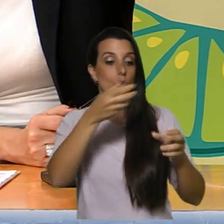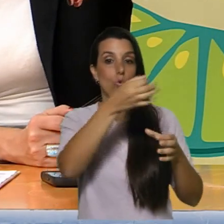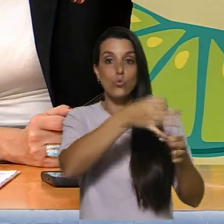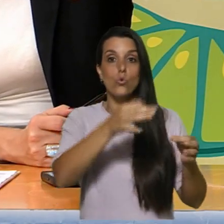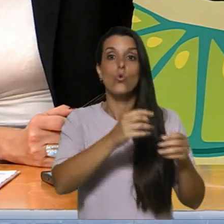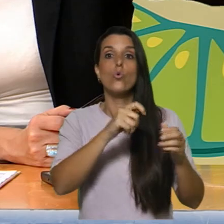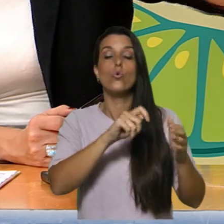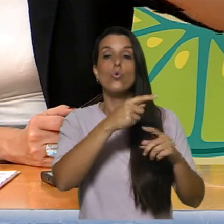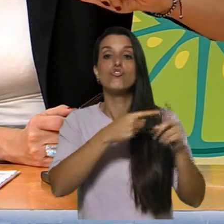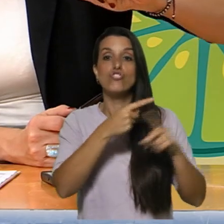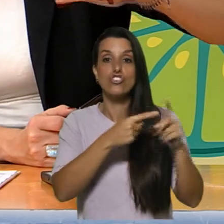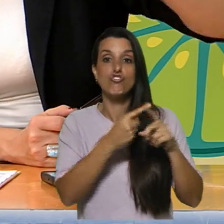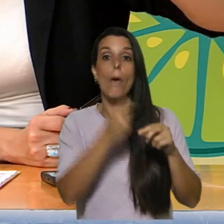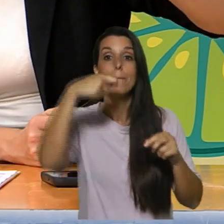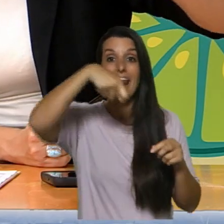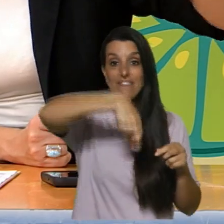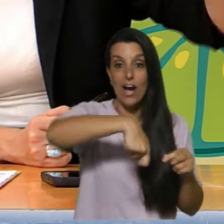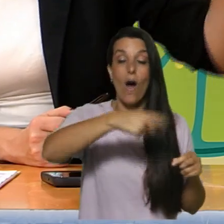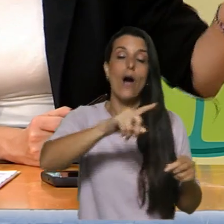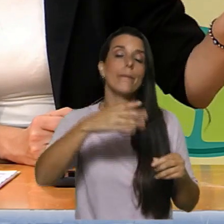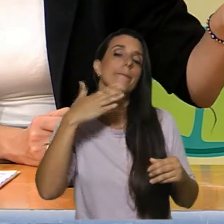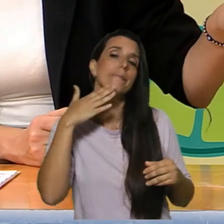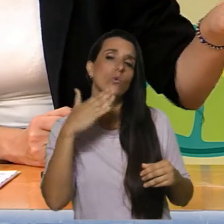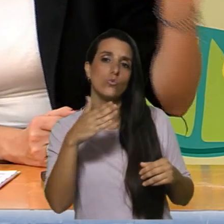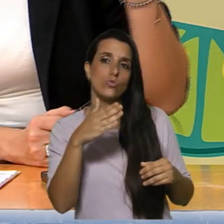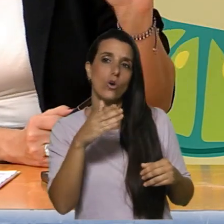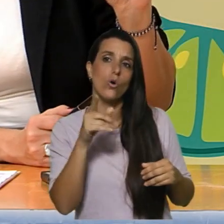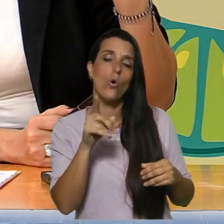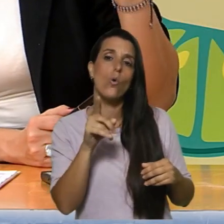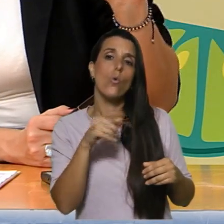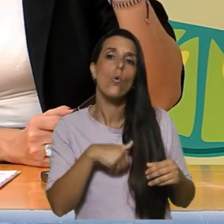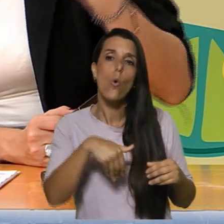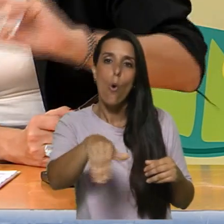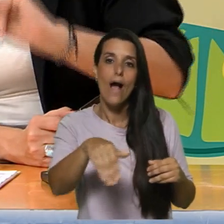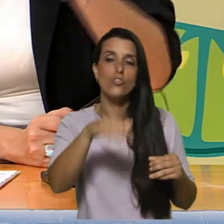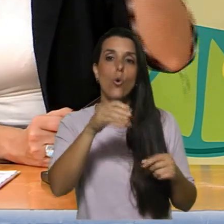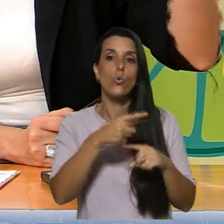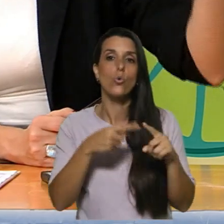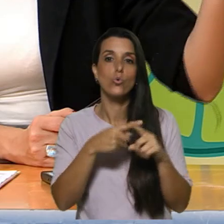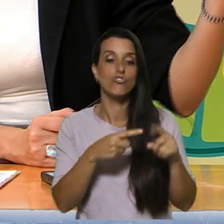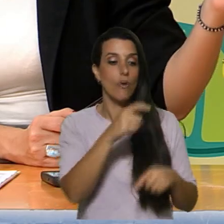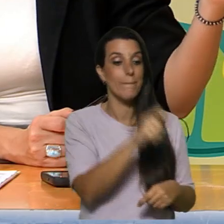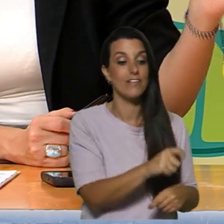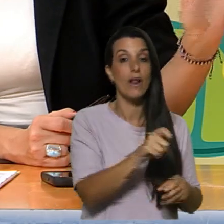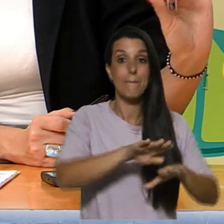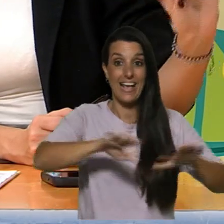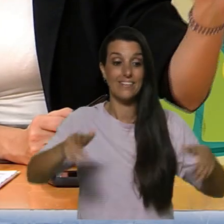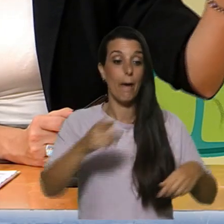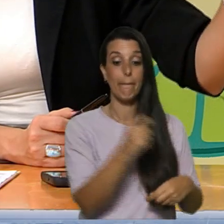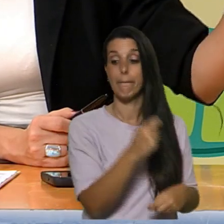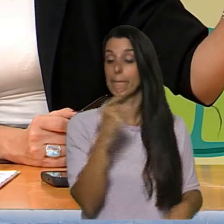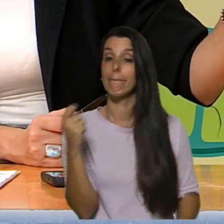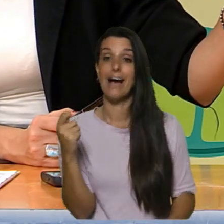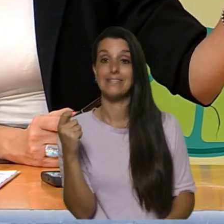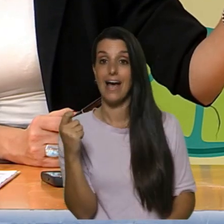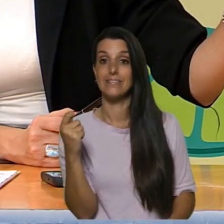con la punta hacia abajo por los niños. ¿Sí? Ahora, yo les pregunto. Cuando se pasa el cuchillo a otra persona en la mesa, ¿se pasa con el